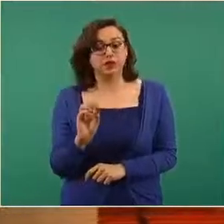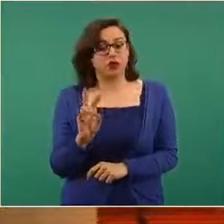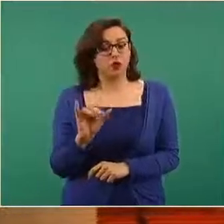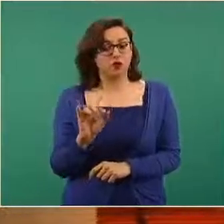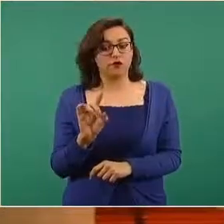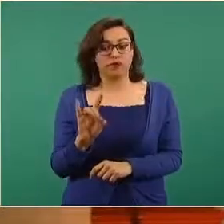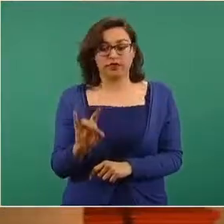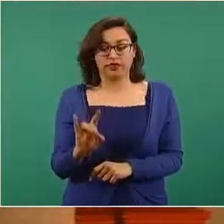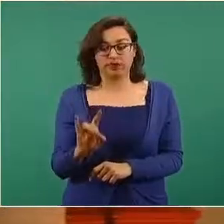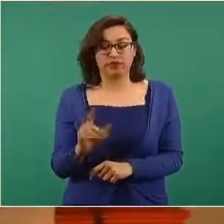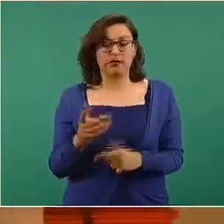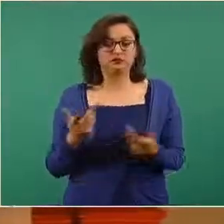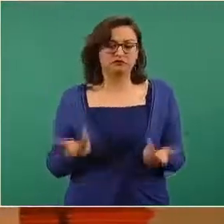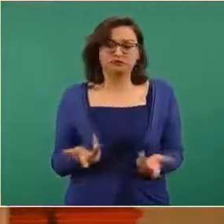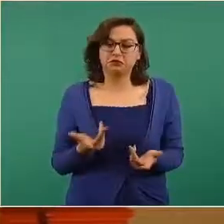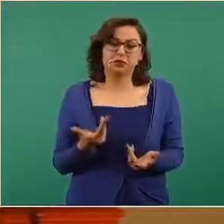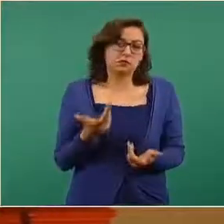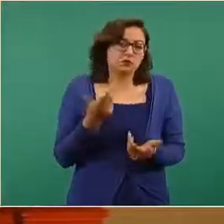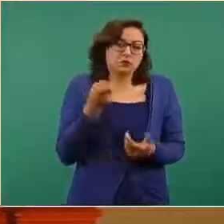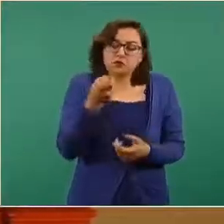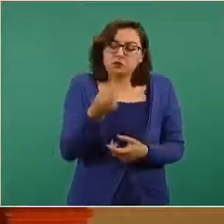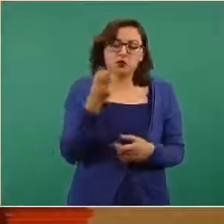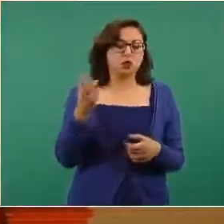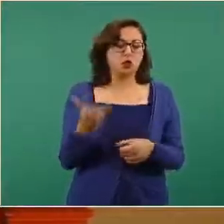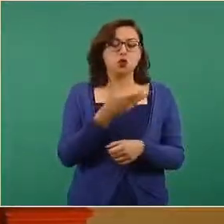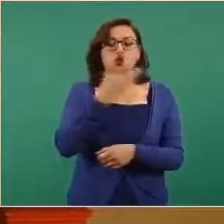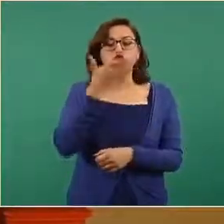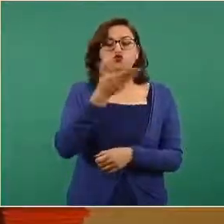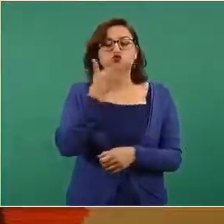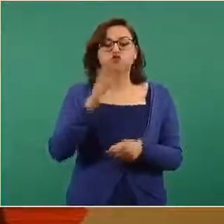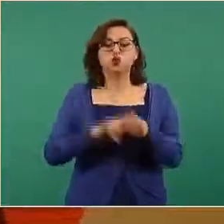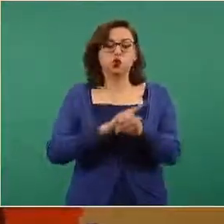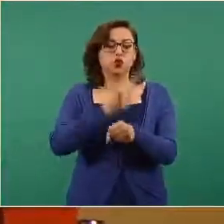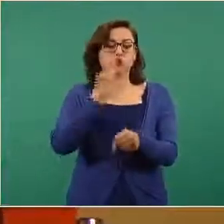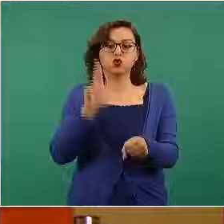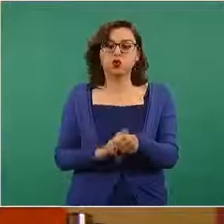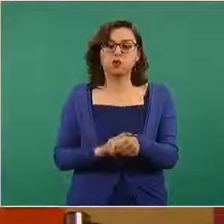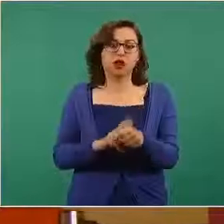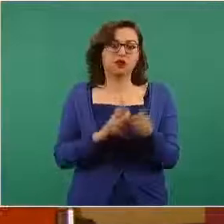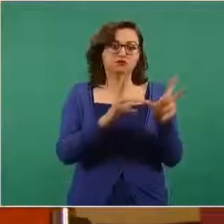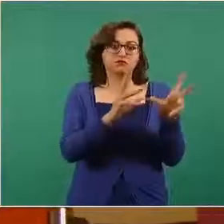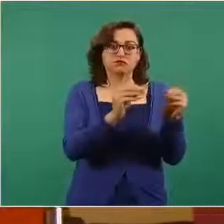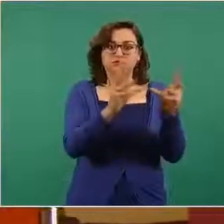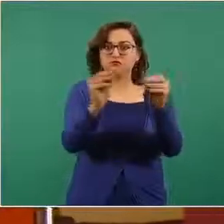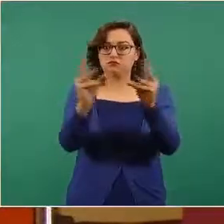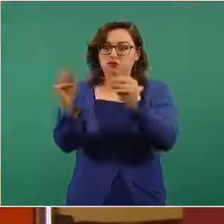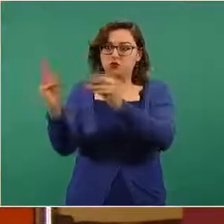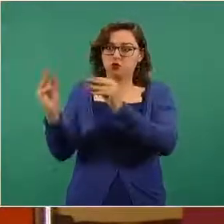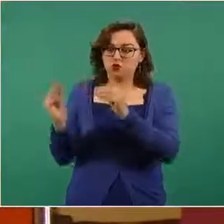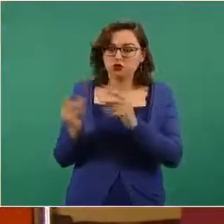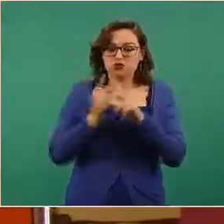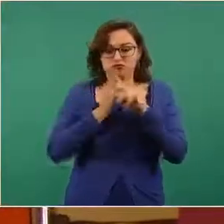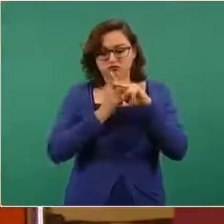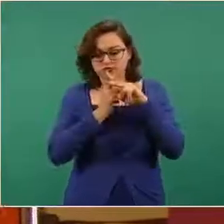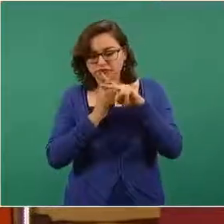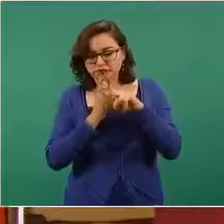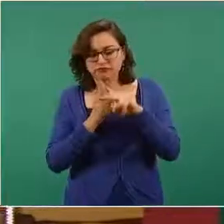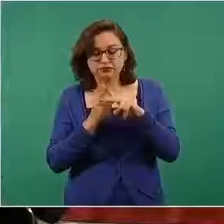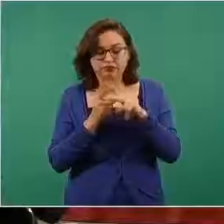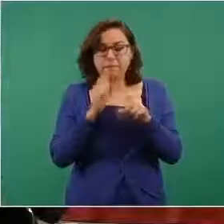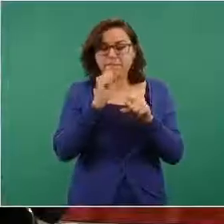también muchos grupos de investigadores han hecho. Muchos grupos de investigadores externos, independientes, han obtenido y han tratado de hacer ejercicios muy